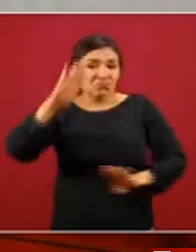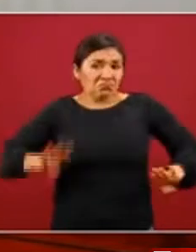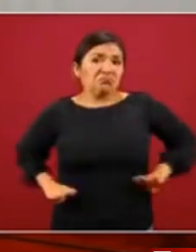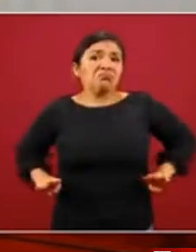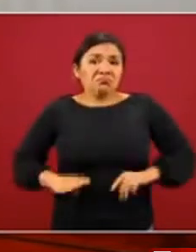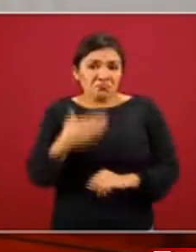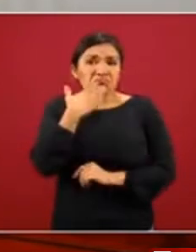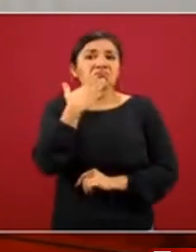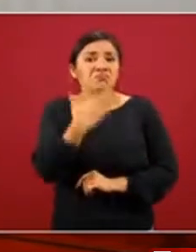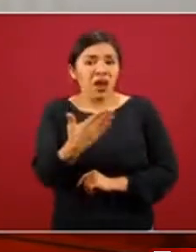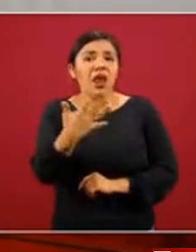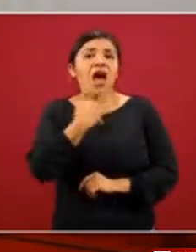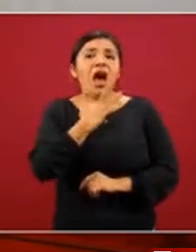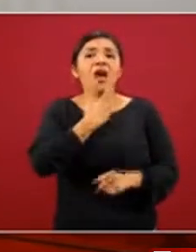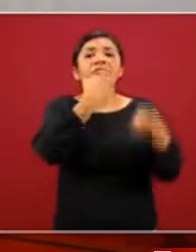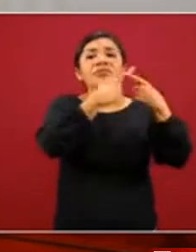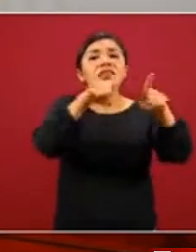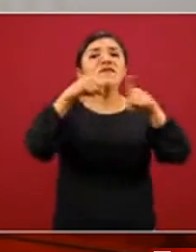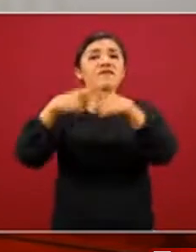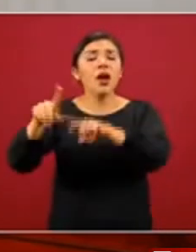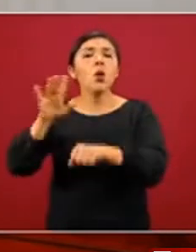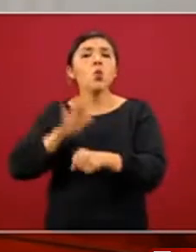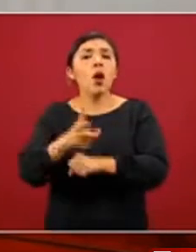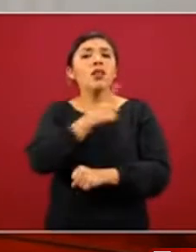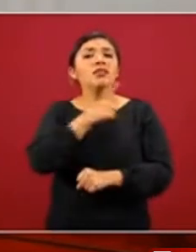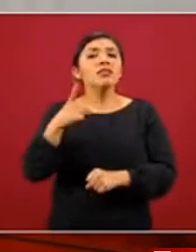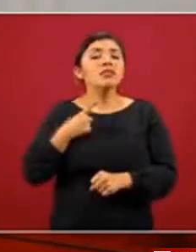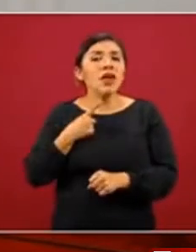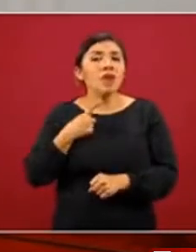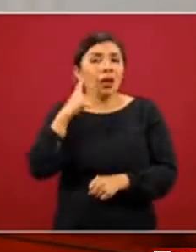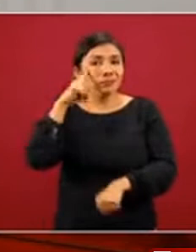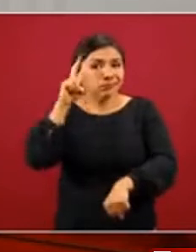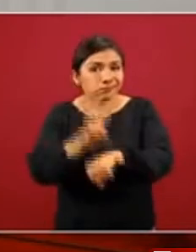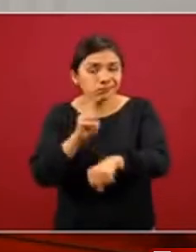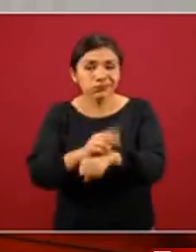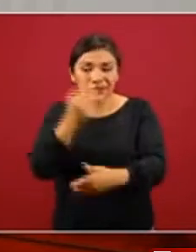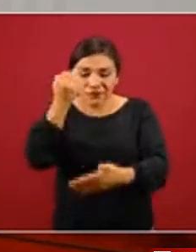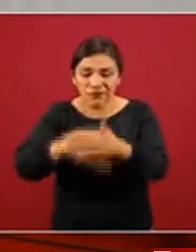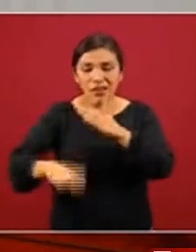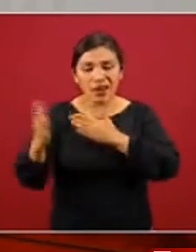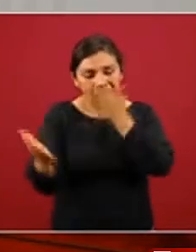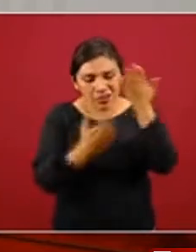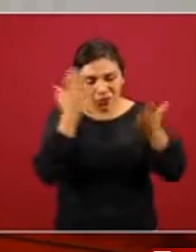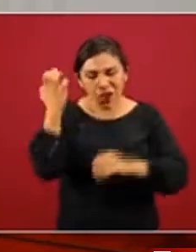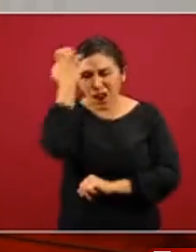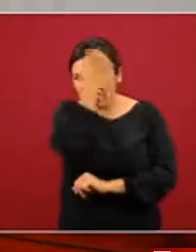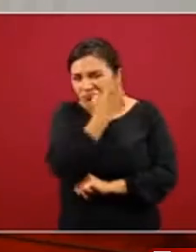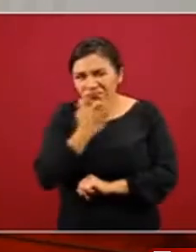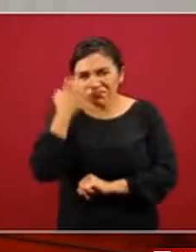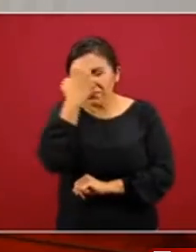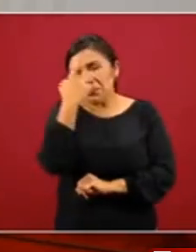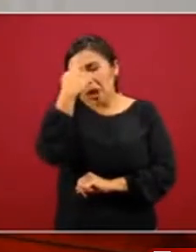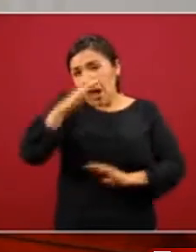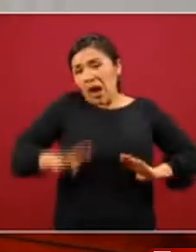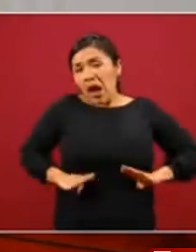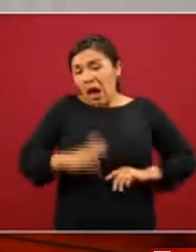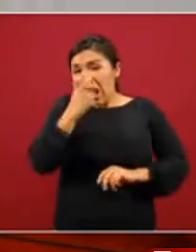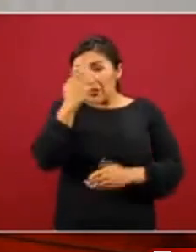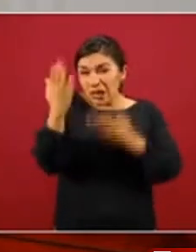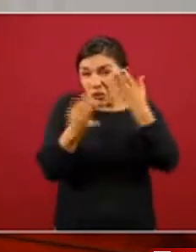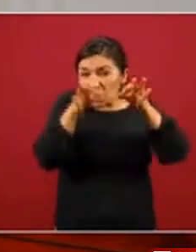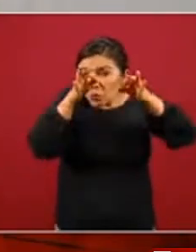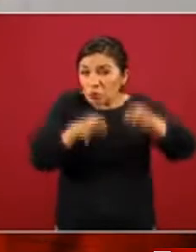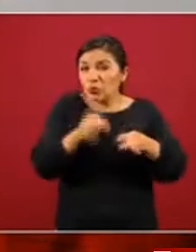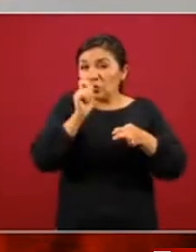porque existen diferentes factores que se tienen que estudiar y que analizar para considerar que un estudio realmente